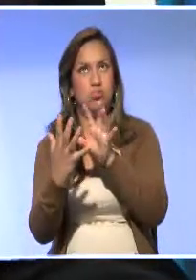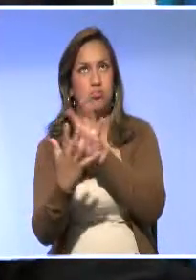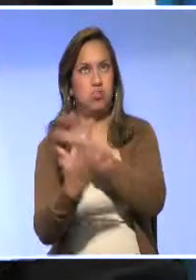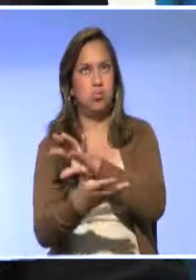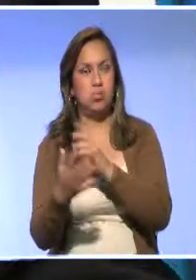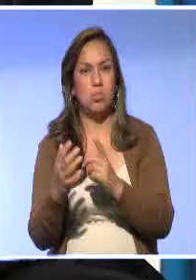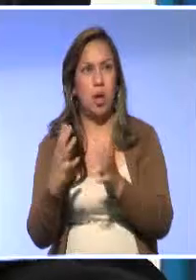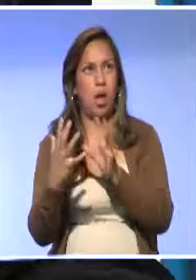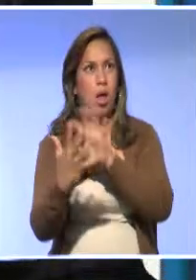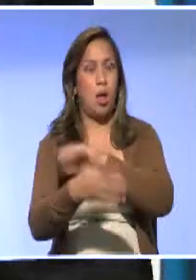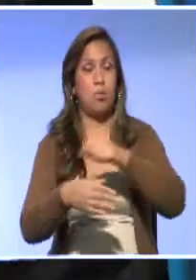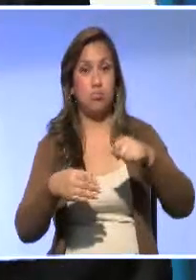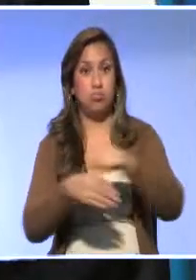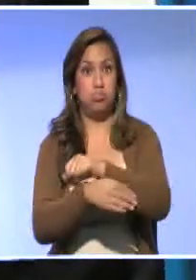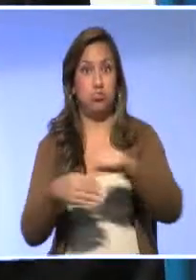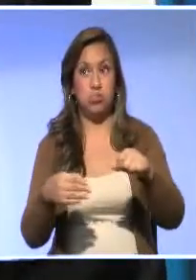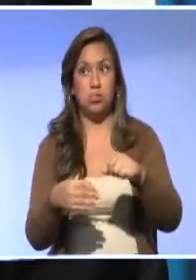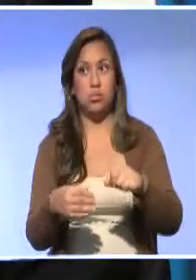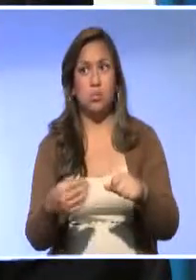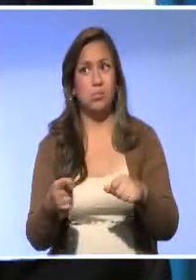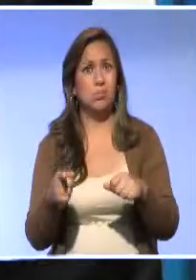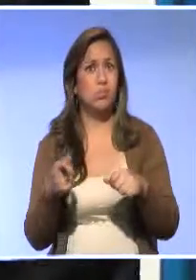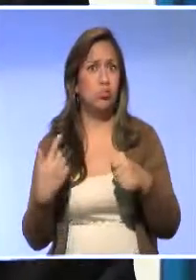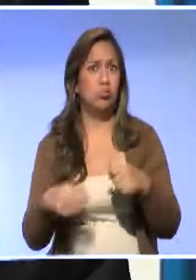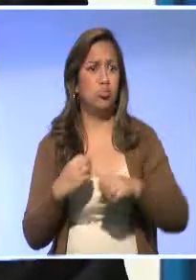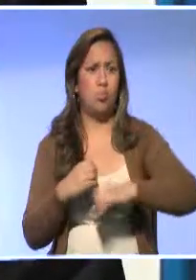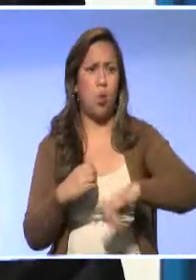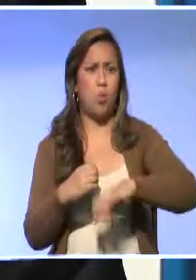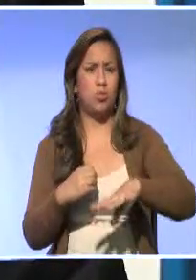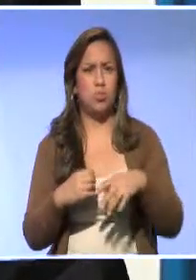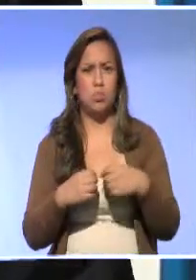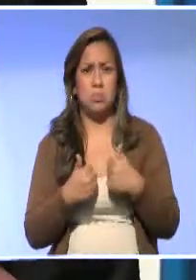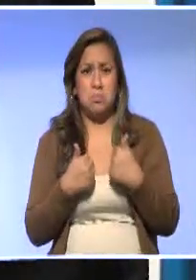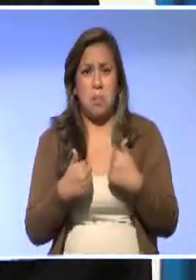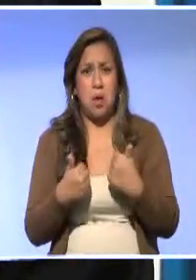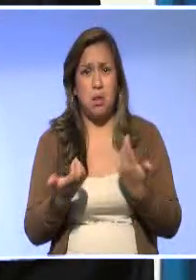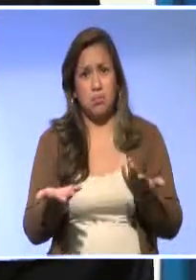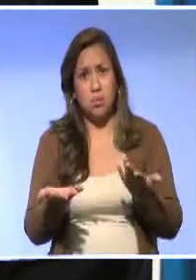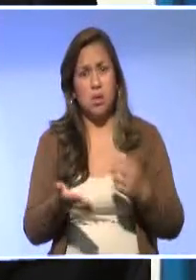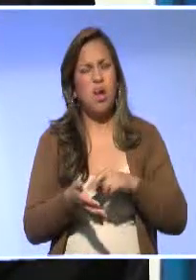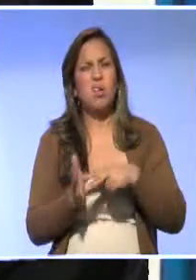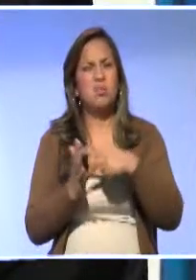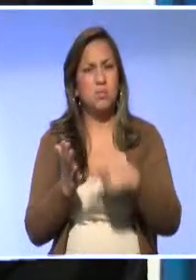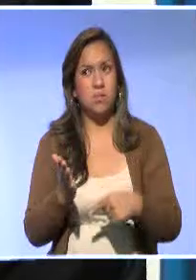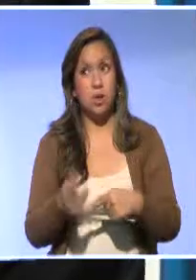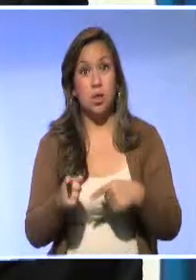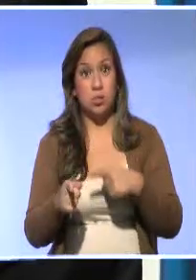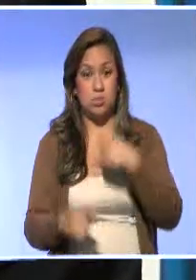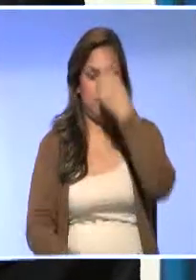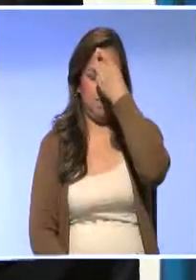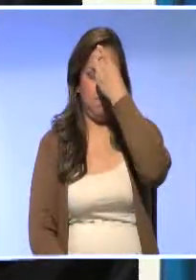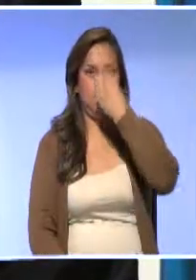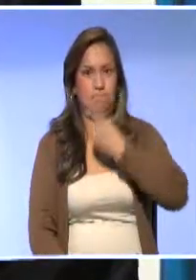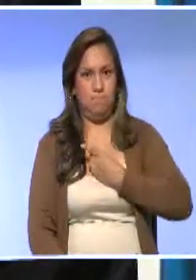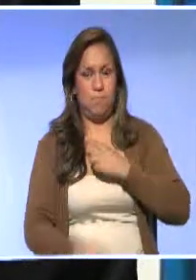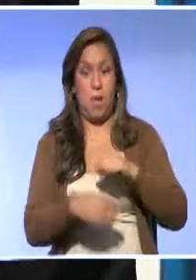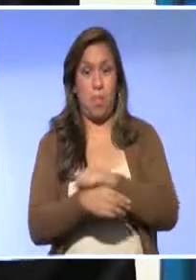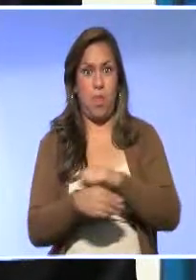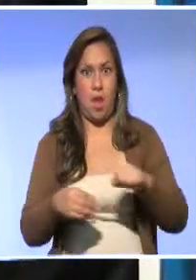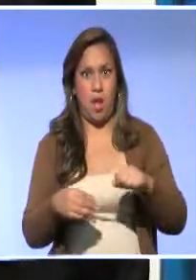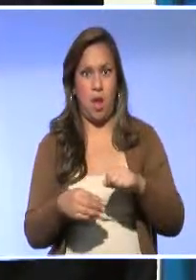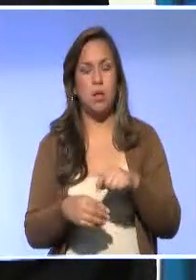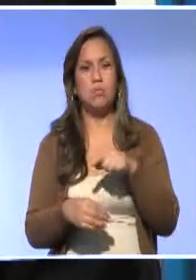las tarjetas de crédito por ejemplo traen una serie de promociones que vienen consigo lo que quiere decir que si usted es disciplinado en el manejo de su tarjeta